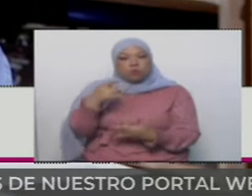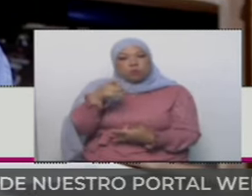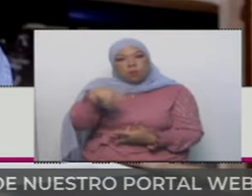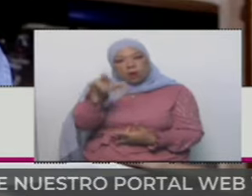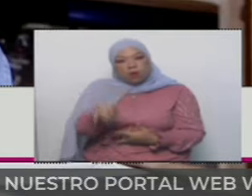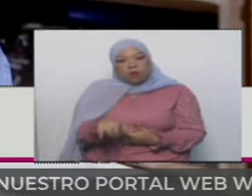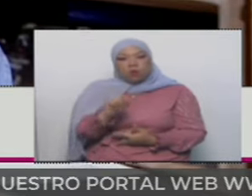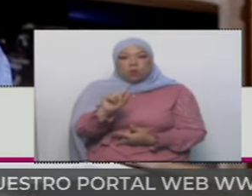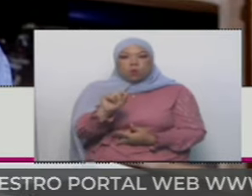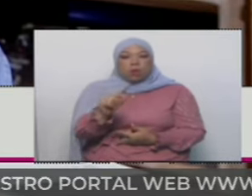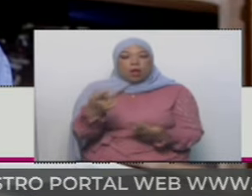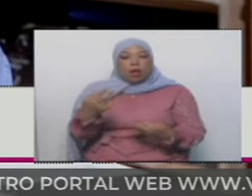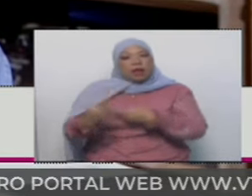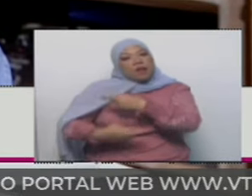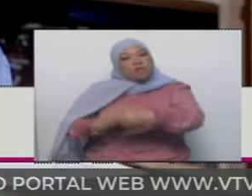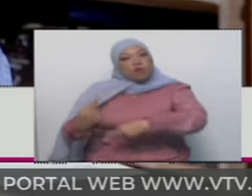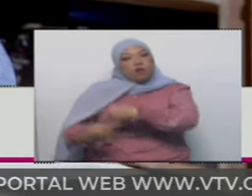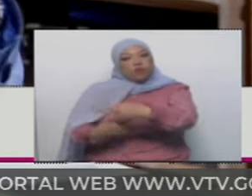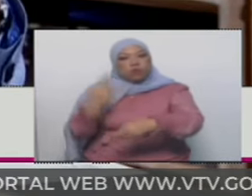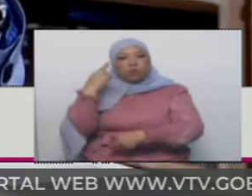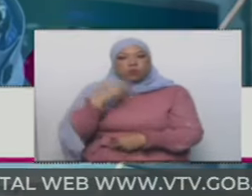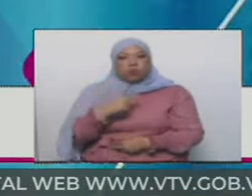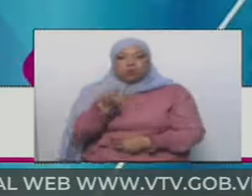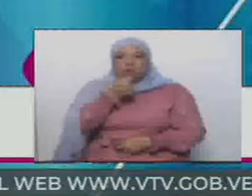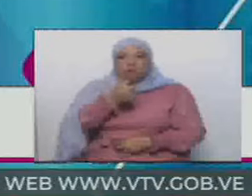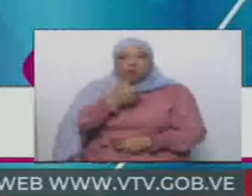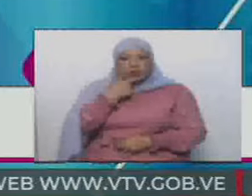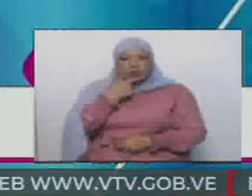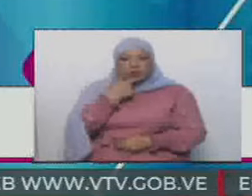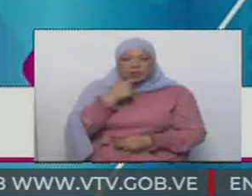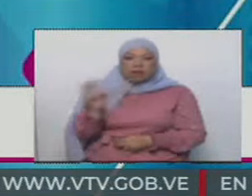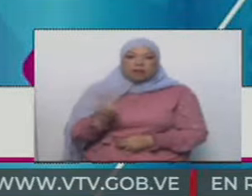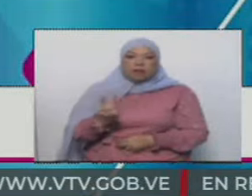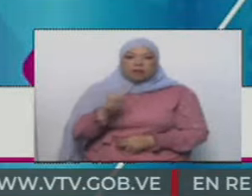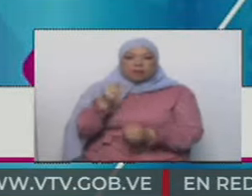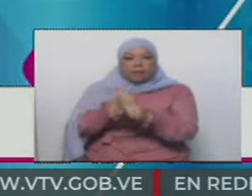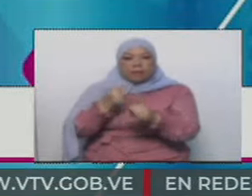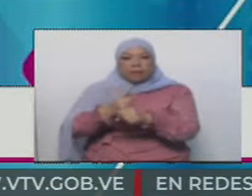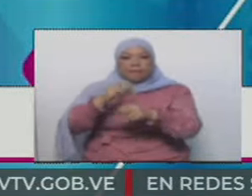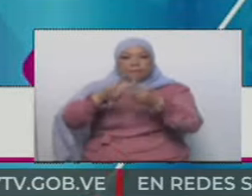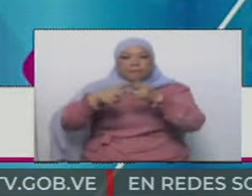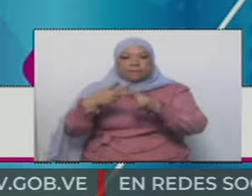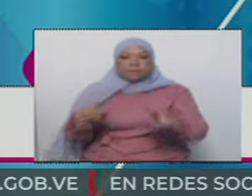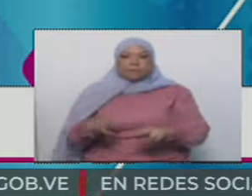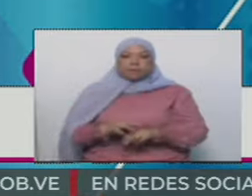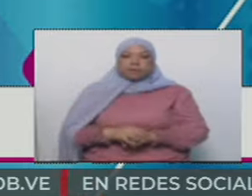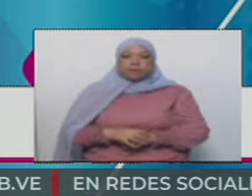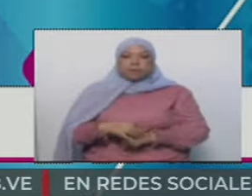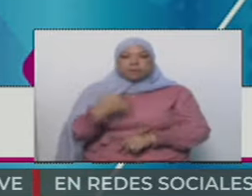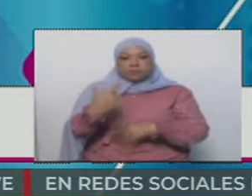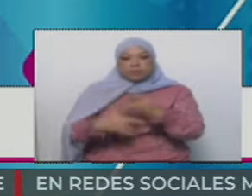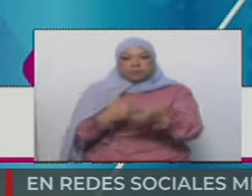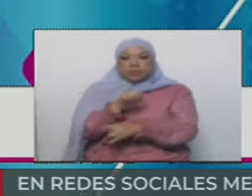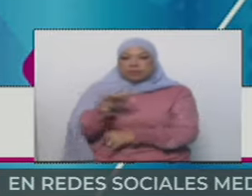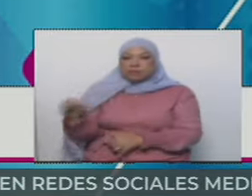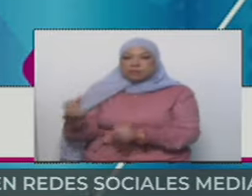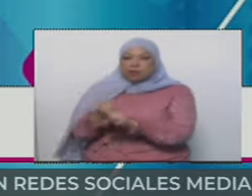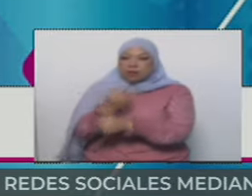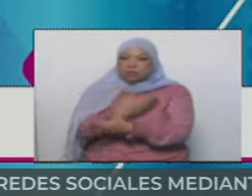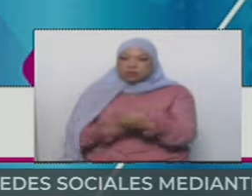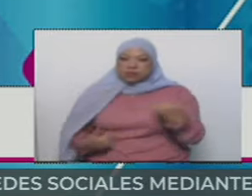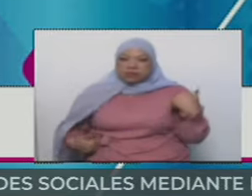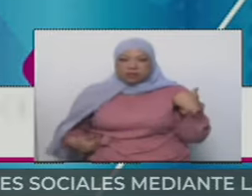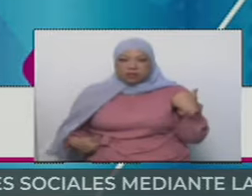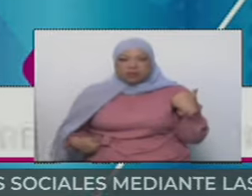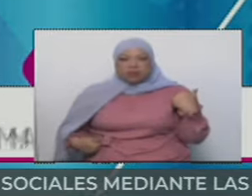La revolución bolivariana brillando. Venezuela en paz. Y de semana presidencial,